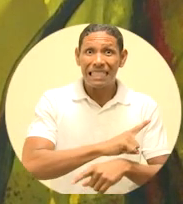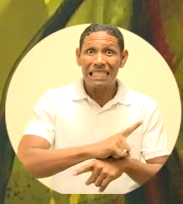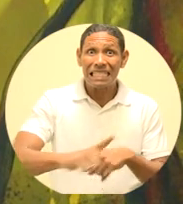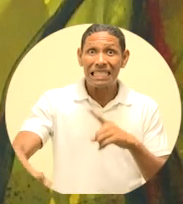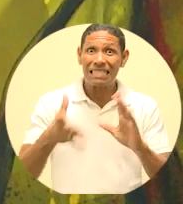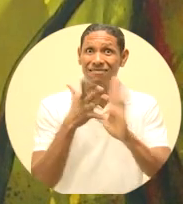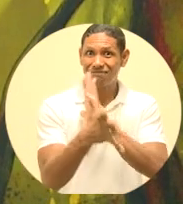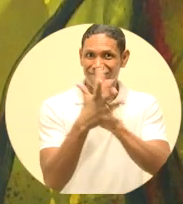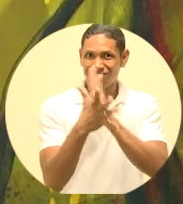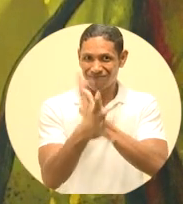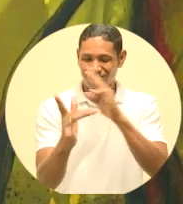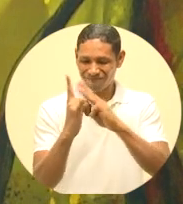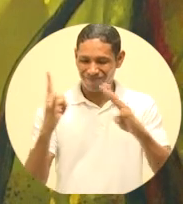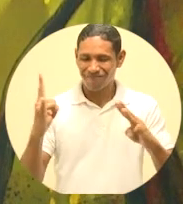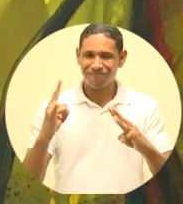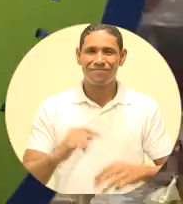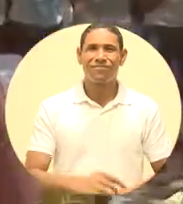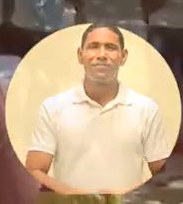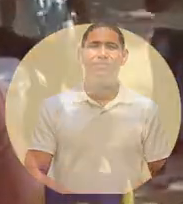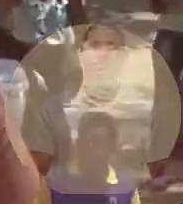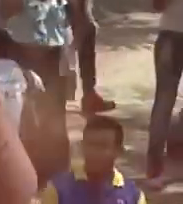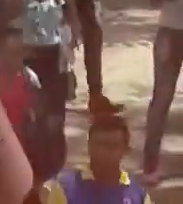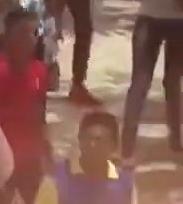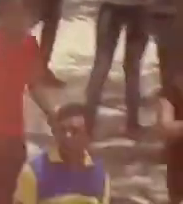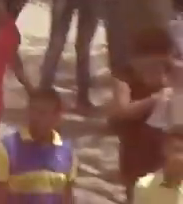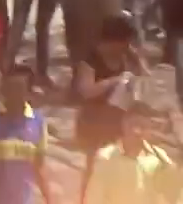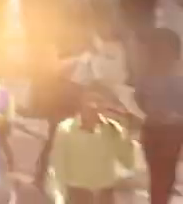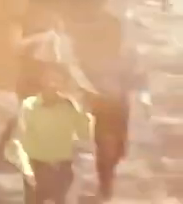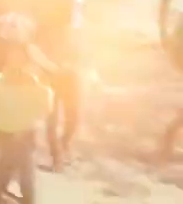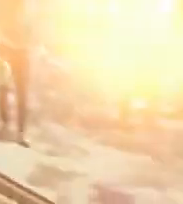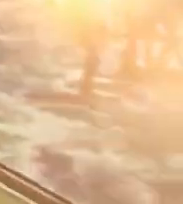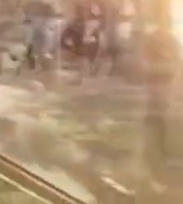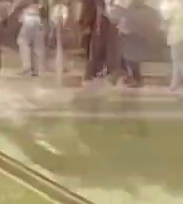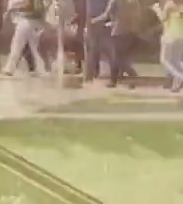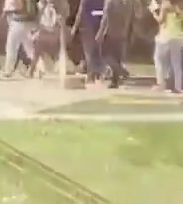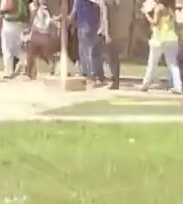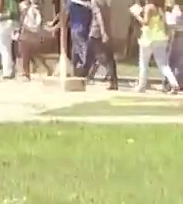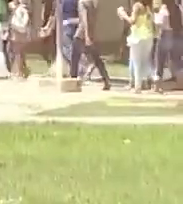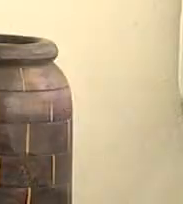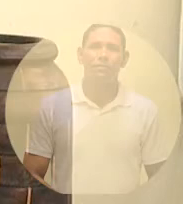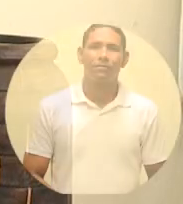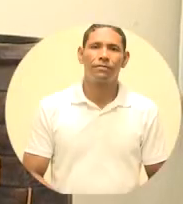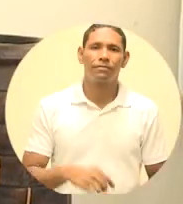Esto fue noticia en la Universidad del Magdalena. Más incluyente e innovadora.